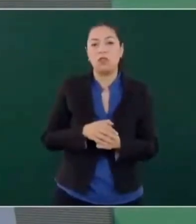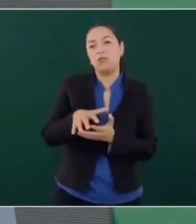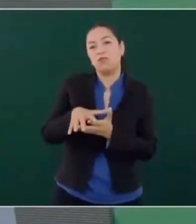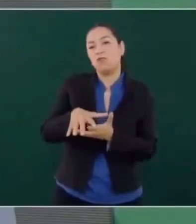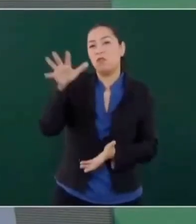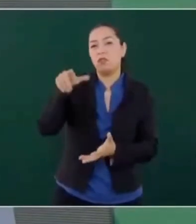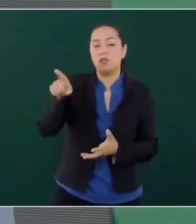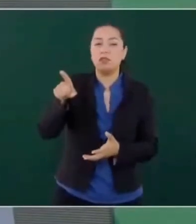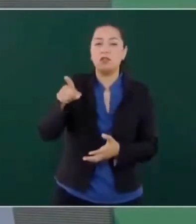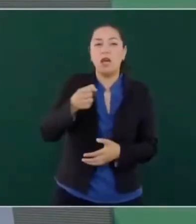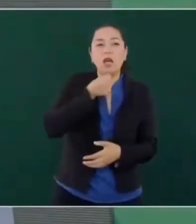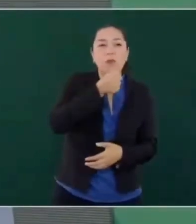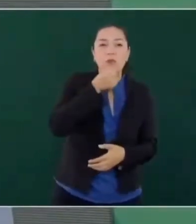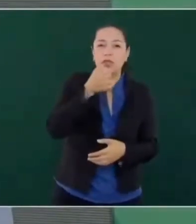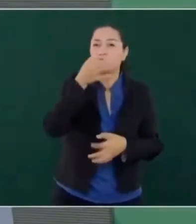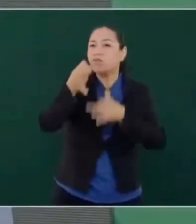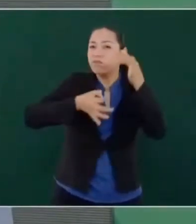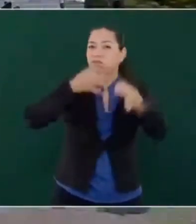información